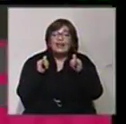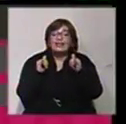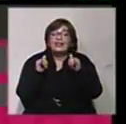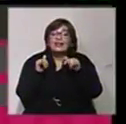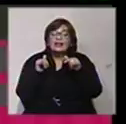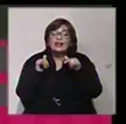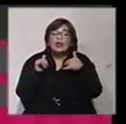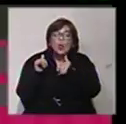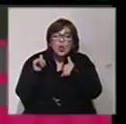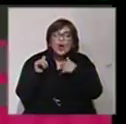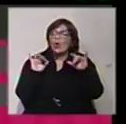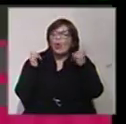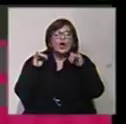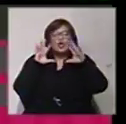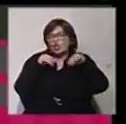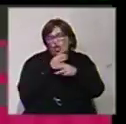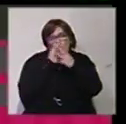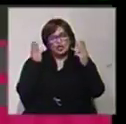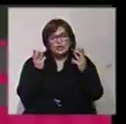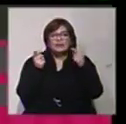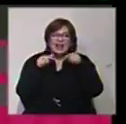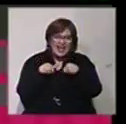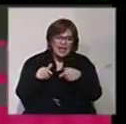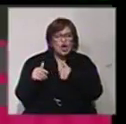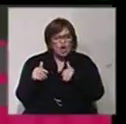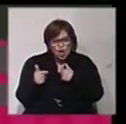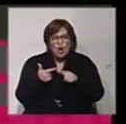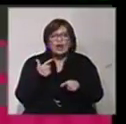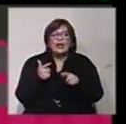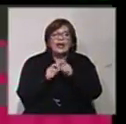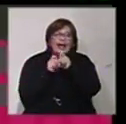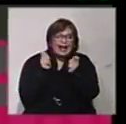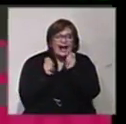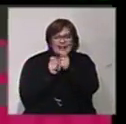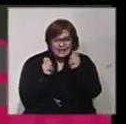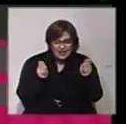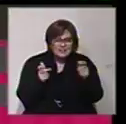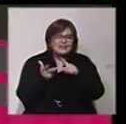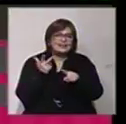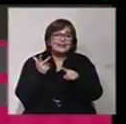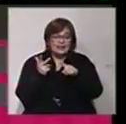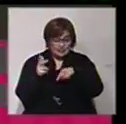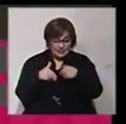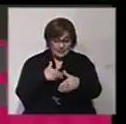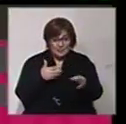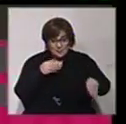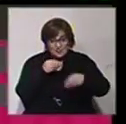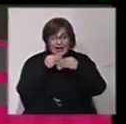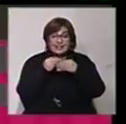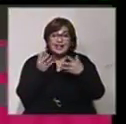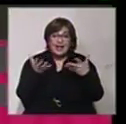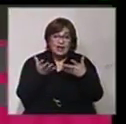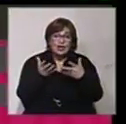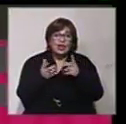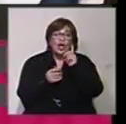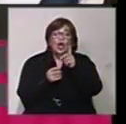zona lúdica. Está dedicado a juegos en general. Uh-huh. Pero ahí tenés juegos de rol, juegos de cartas Magic, cartas por ejemplo. Magic. Este año, mira, se sumó la gente del Go,